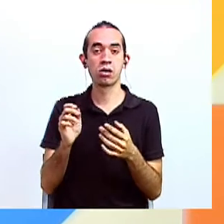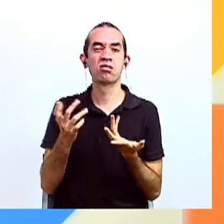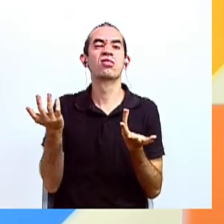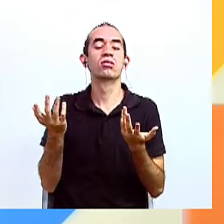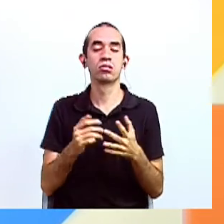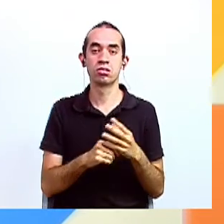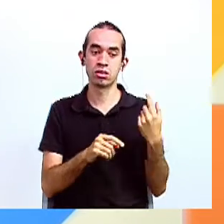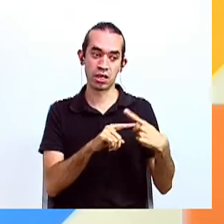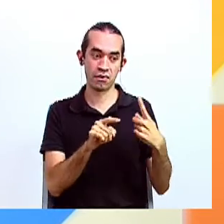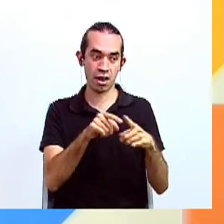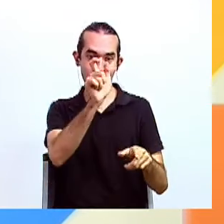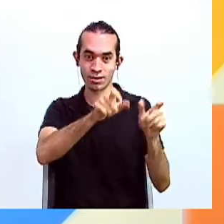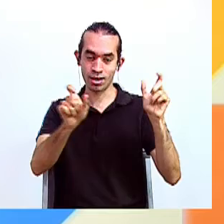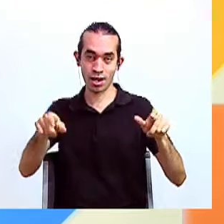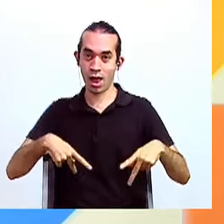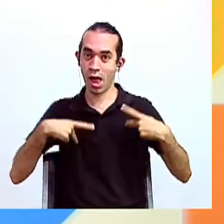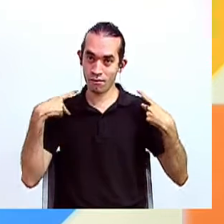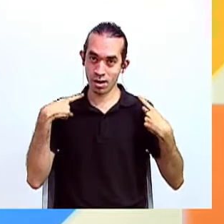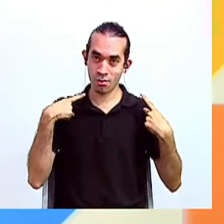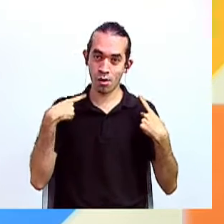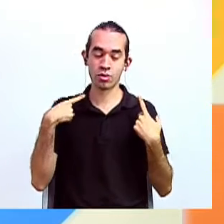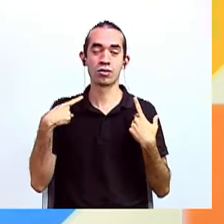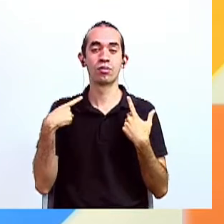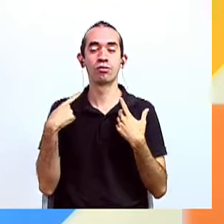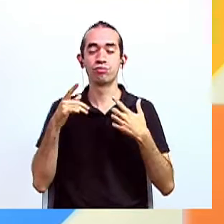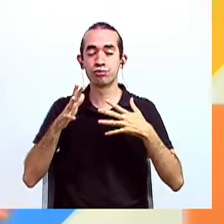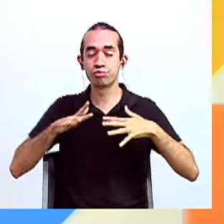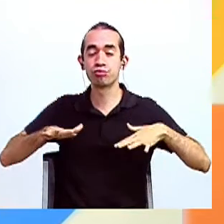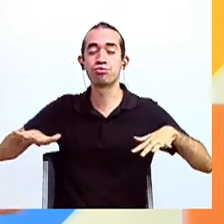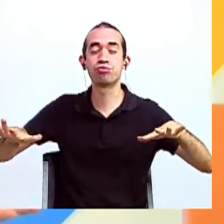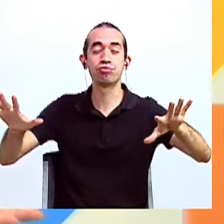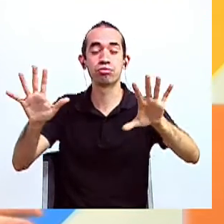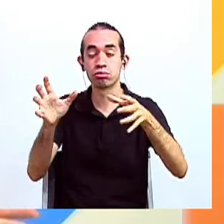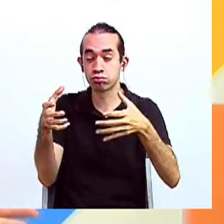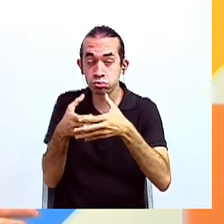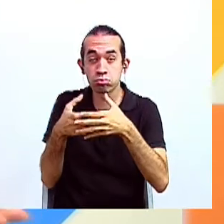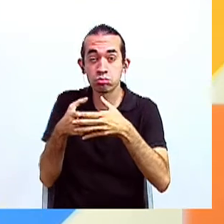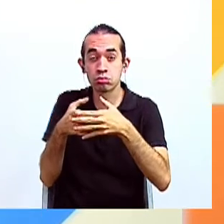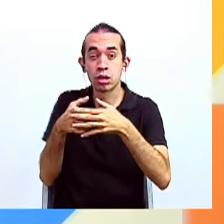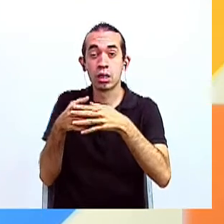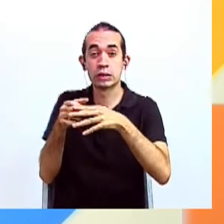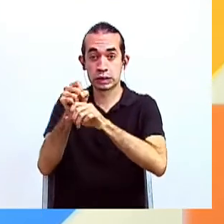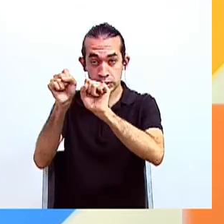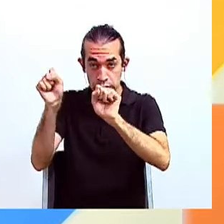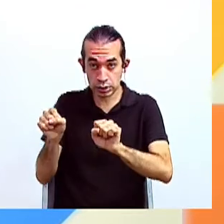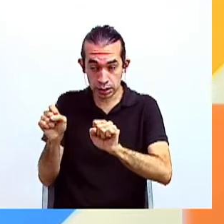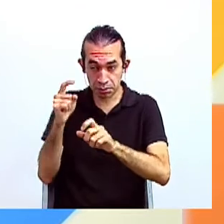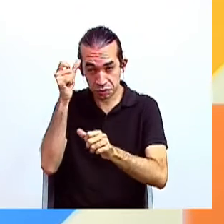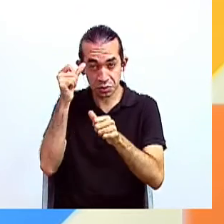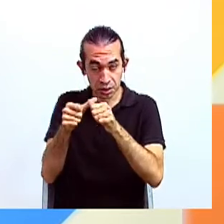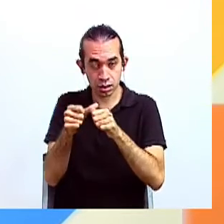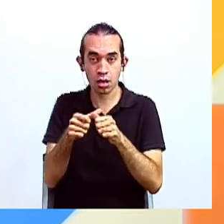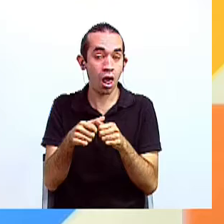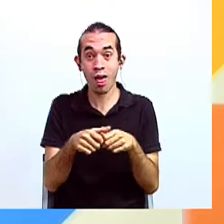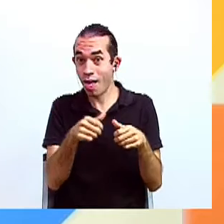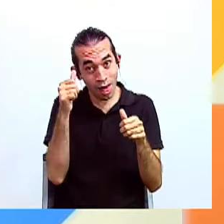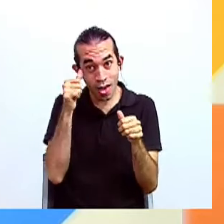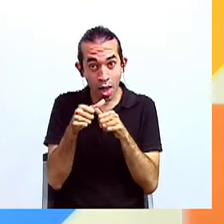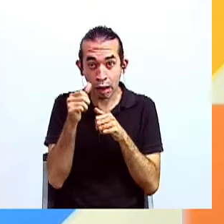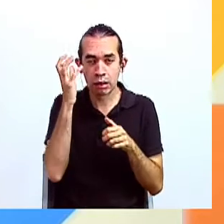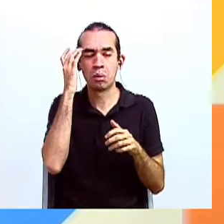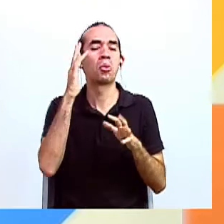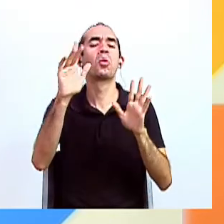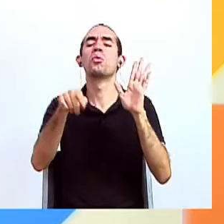a través de los seres vivos y los ecosistemas? No se preocupen si no lo recuerdan, vamos a recordarlo de una sola